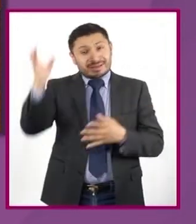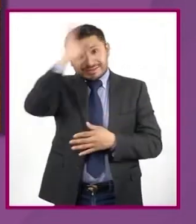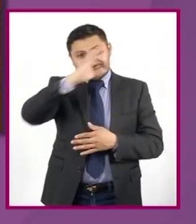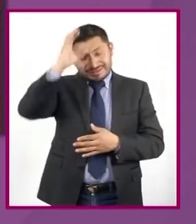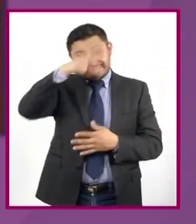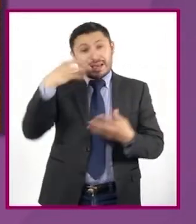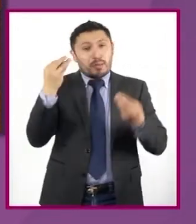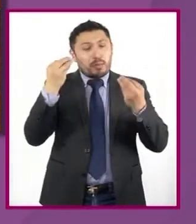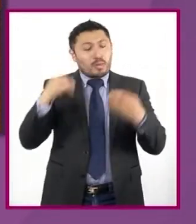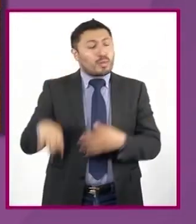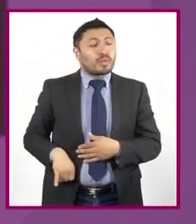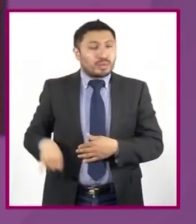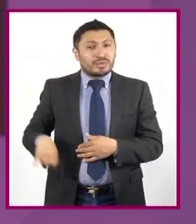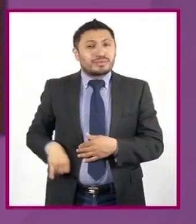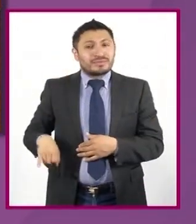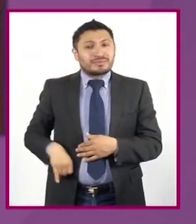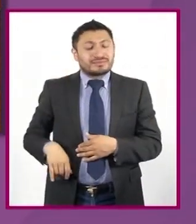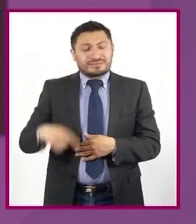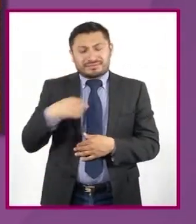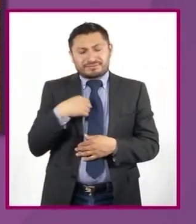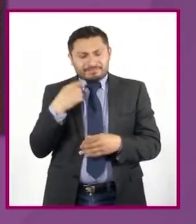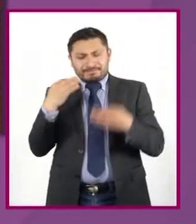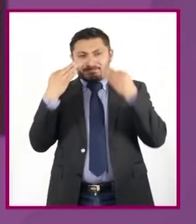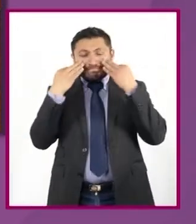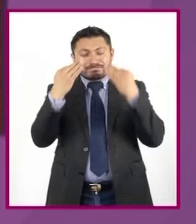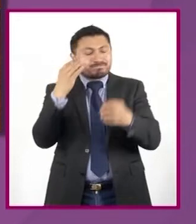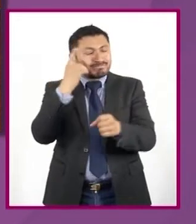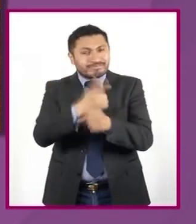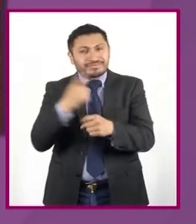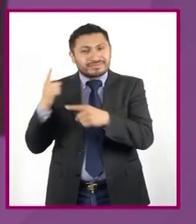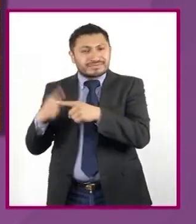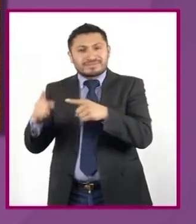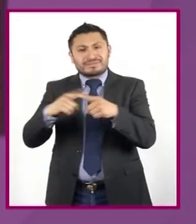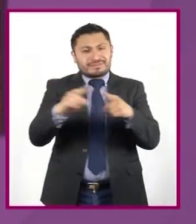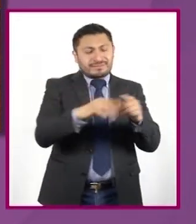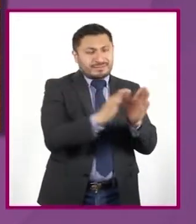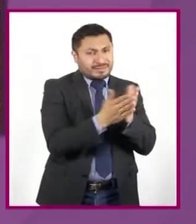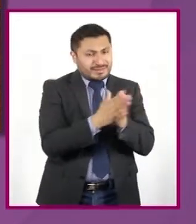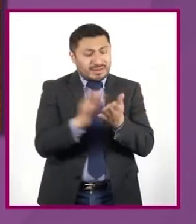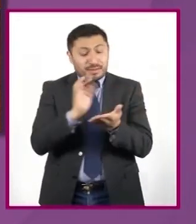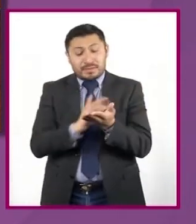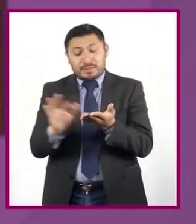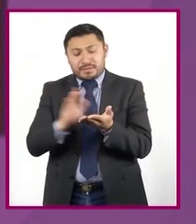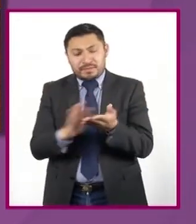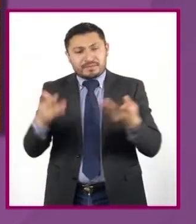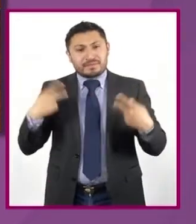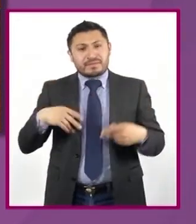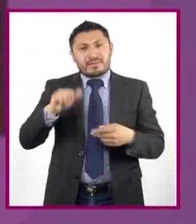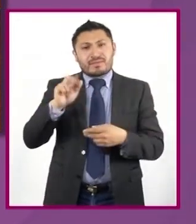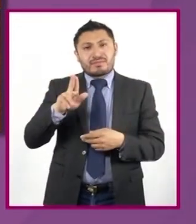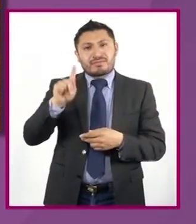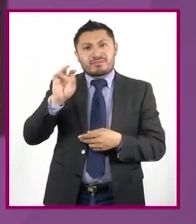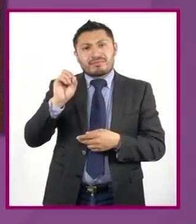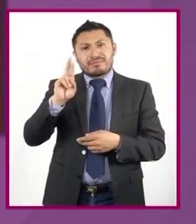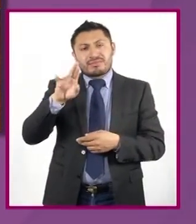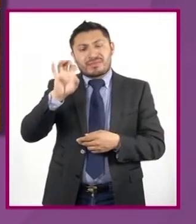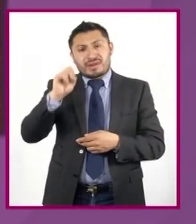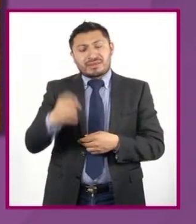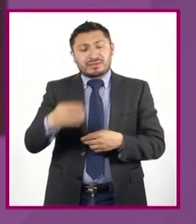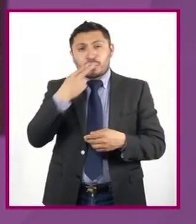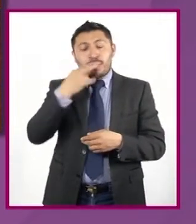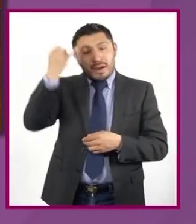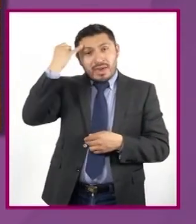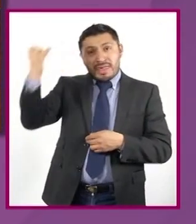es muy interesante y me he dado cuenta que los diferentes libros que he leído, los autores usan las ideas, imágenes